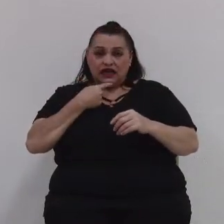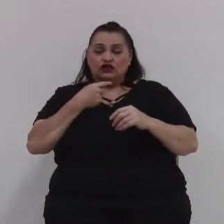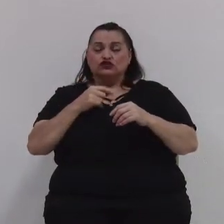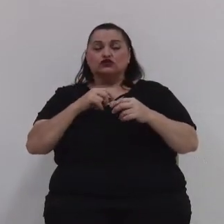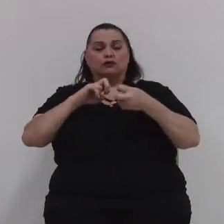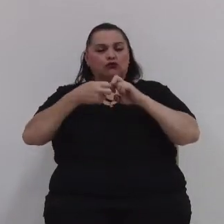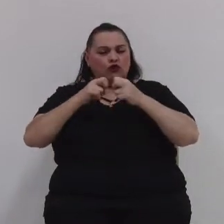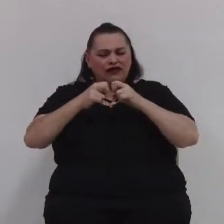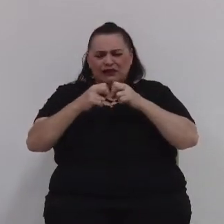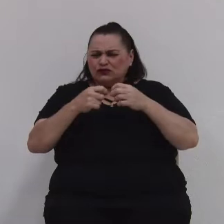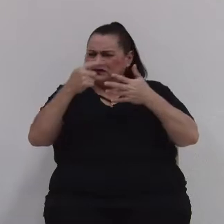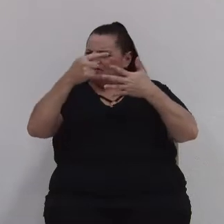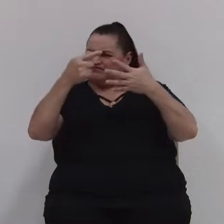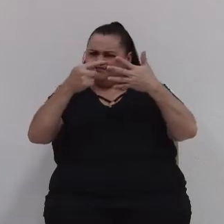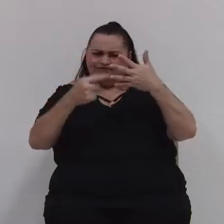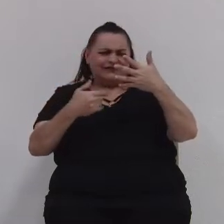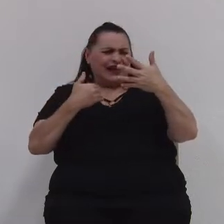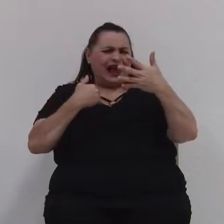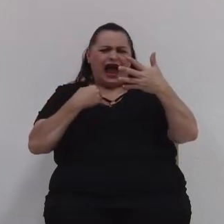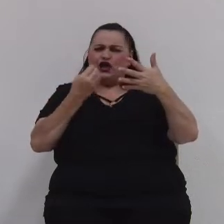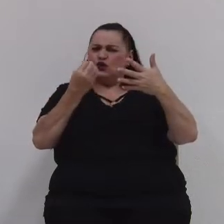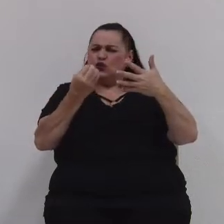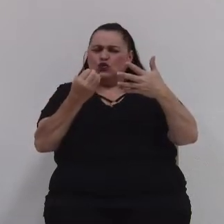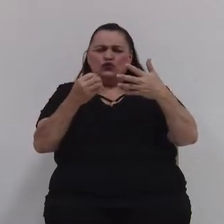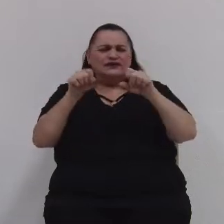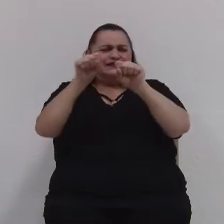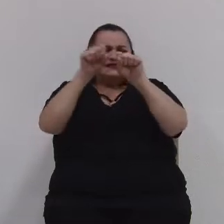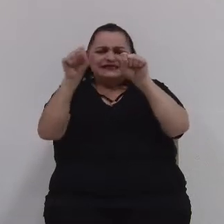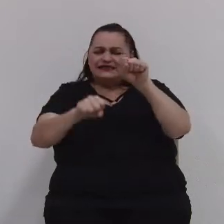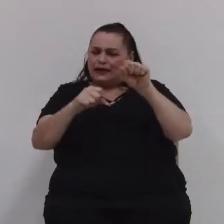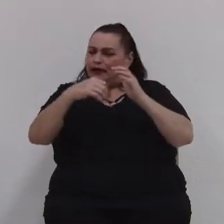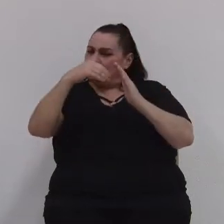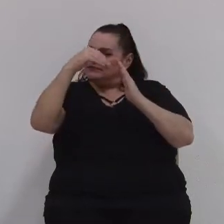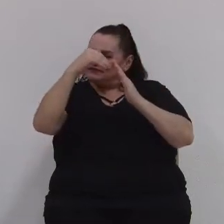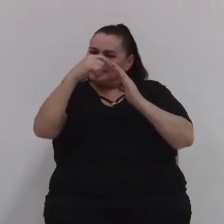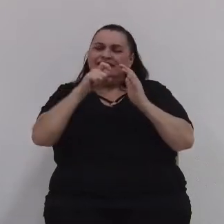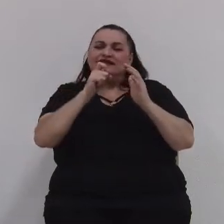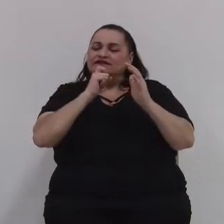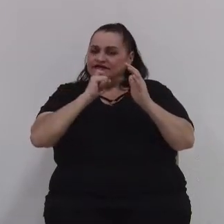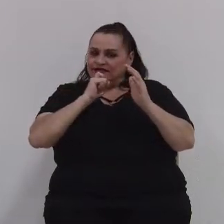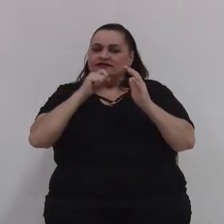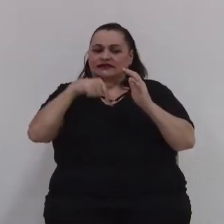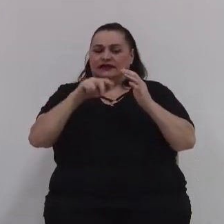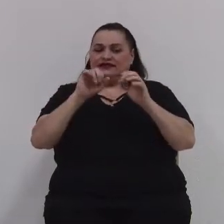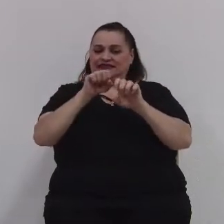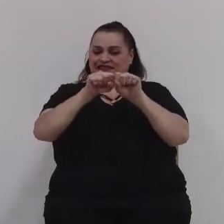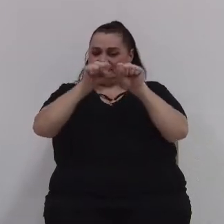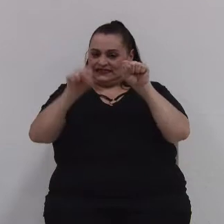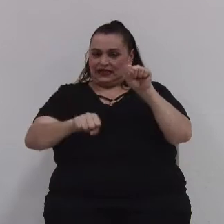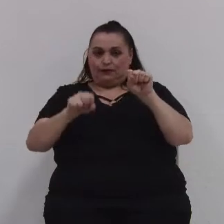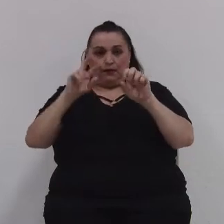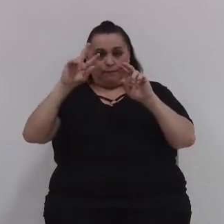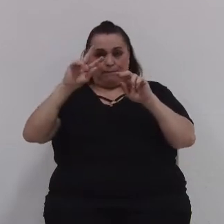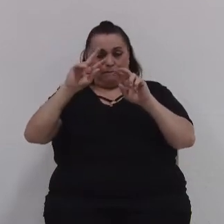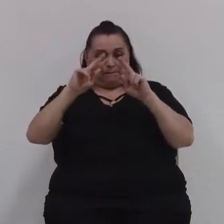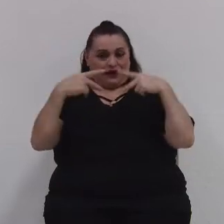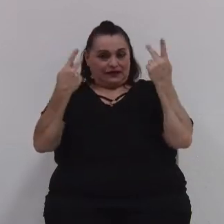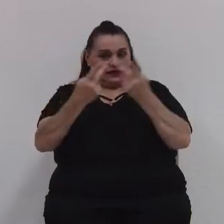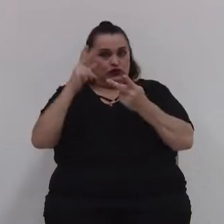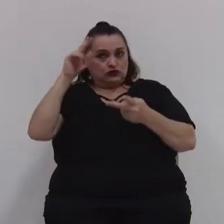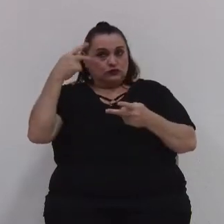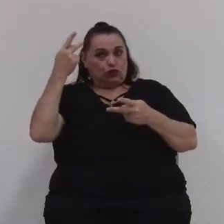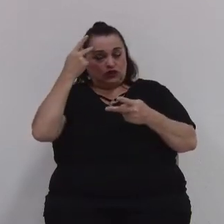¿verdad? O sea, en realidad hay una patología sistémica en nuestro sistema de partidos políticos y pues Poder